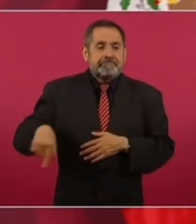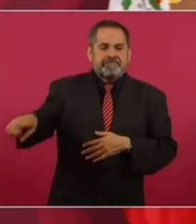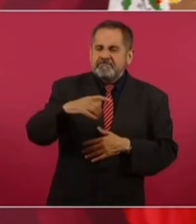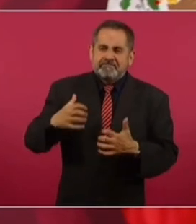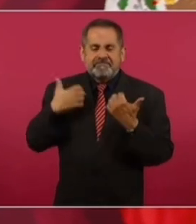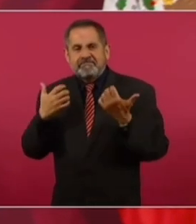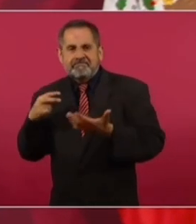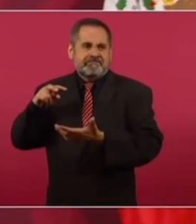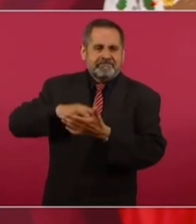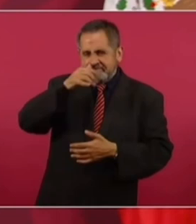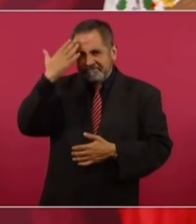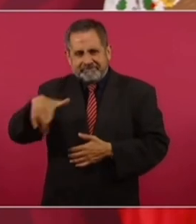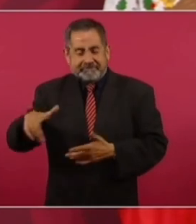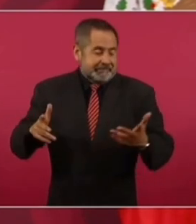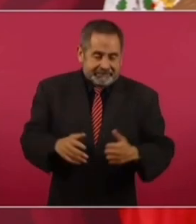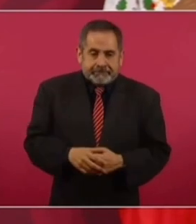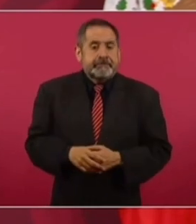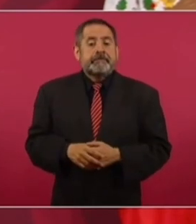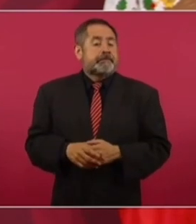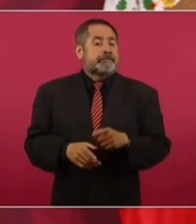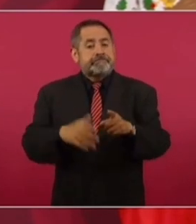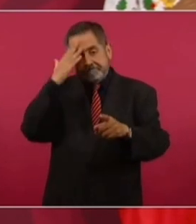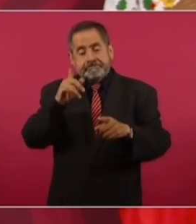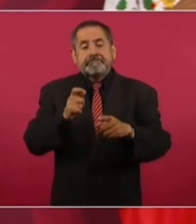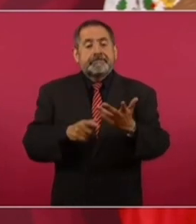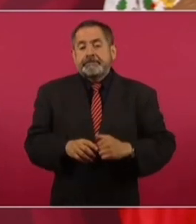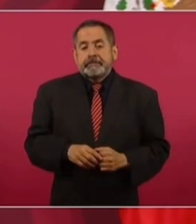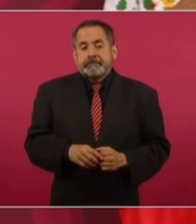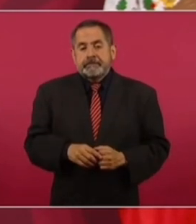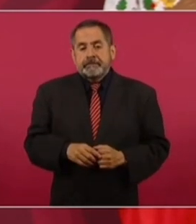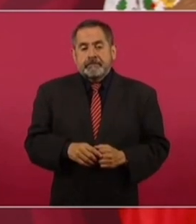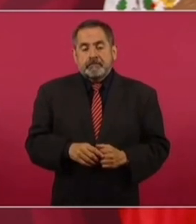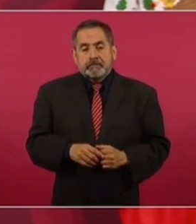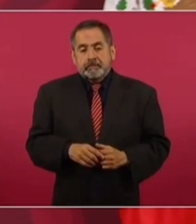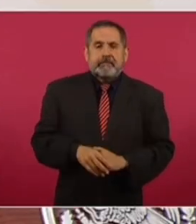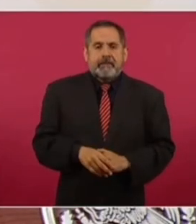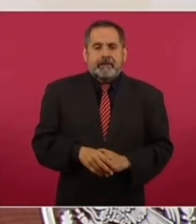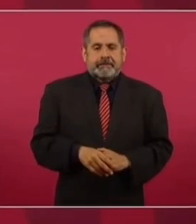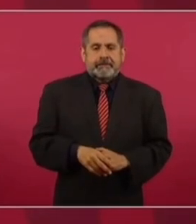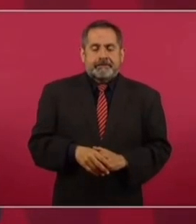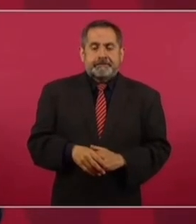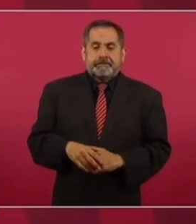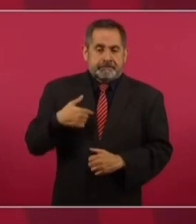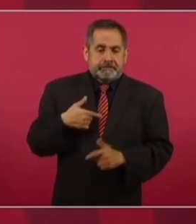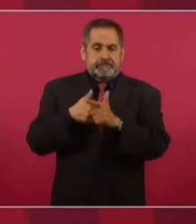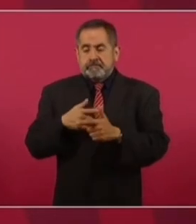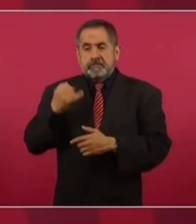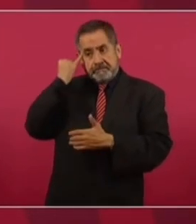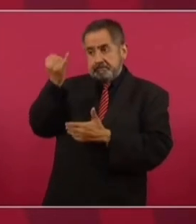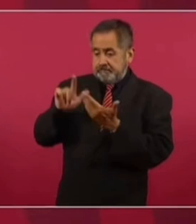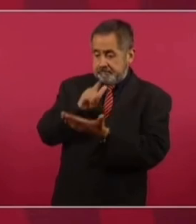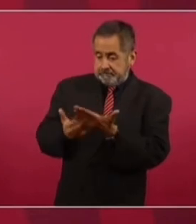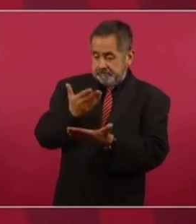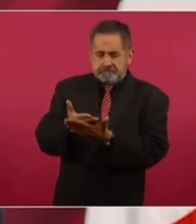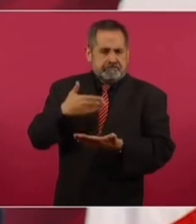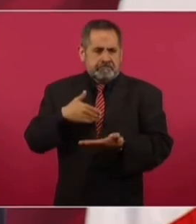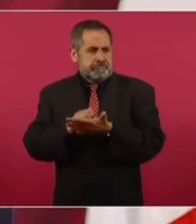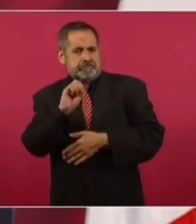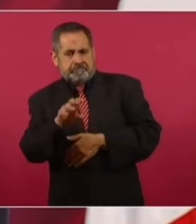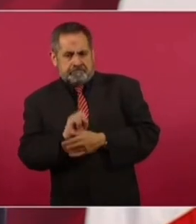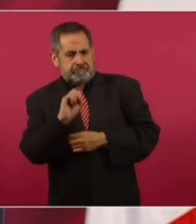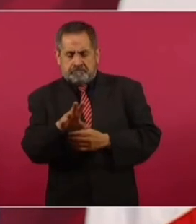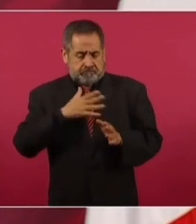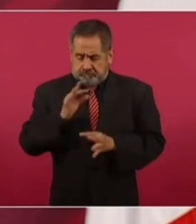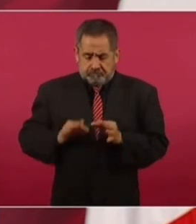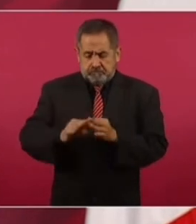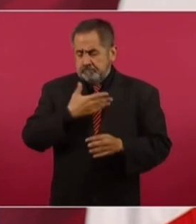levanta. La verdad, muy, muy mal. Sí voy a seguir enviando iniciativas al Congreso, porque tengo